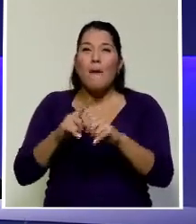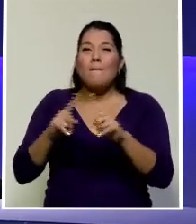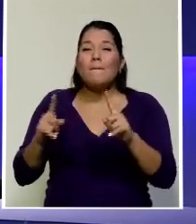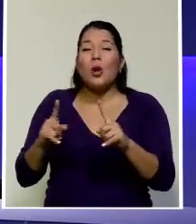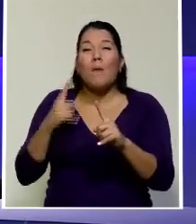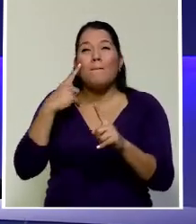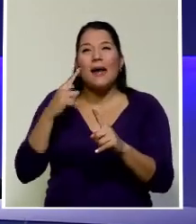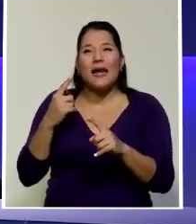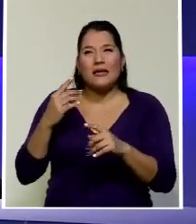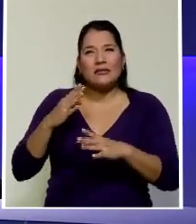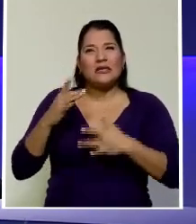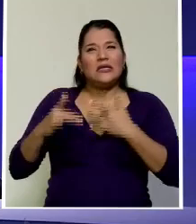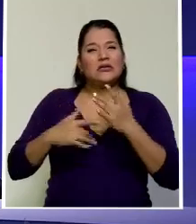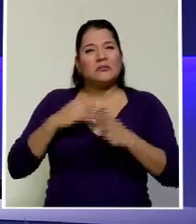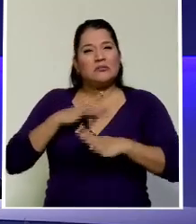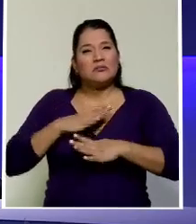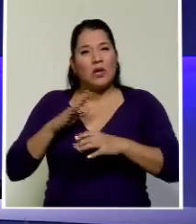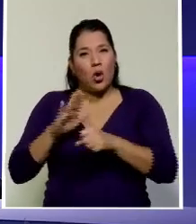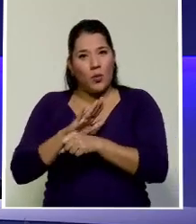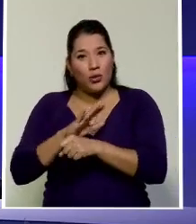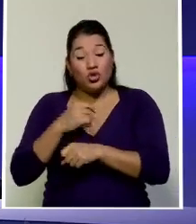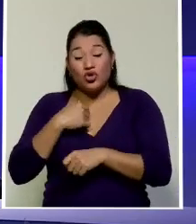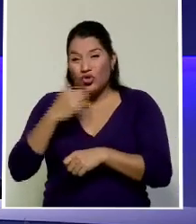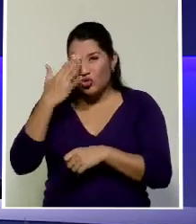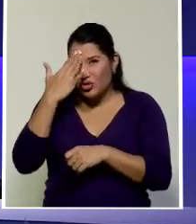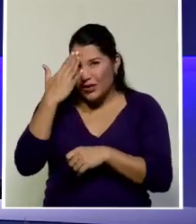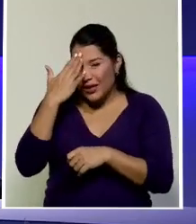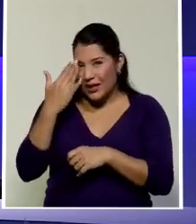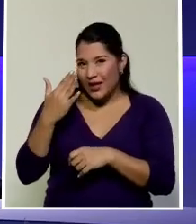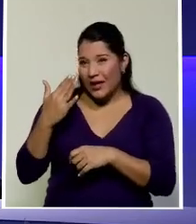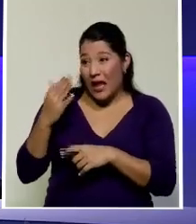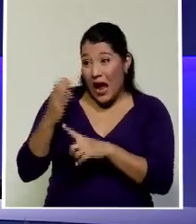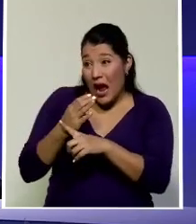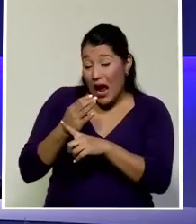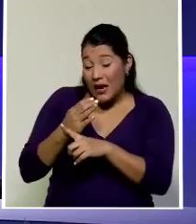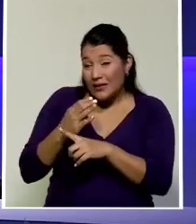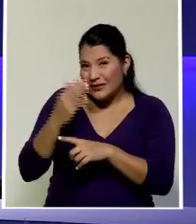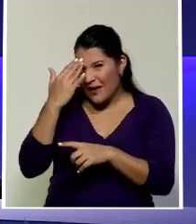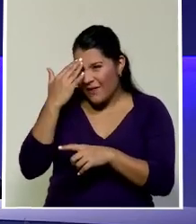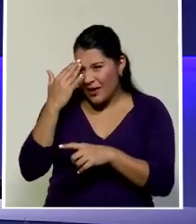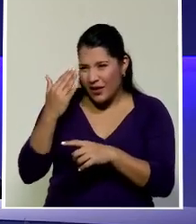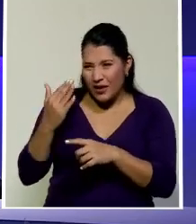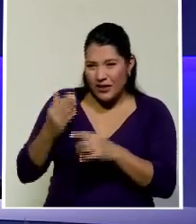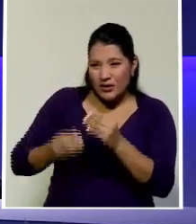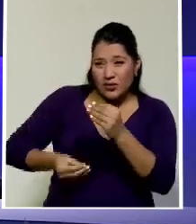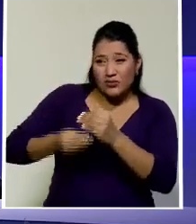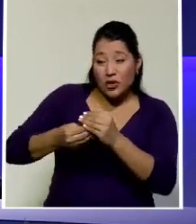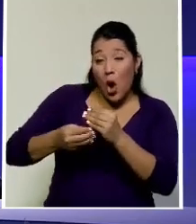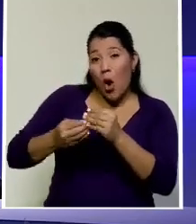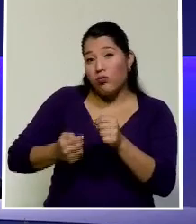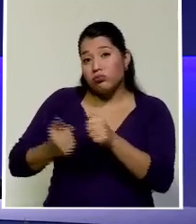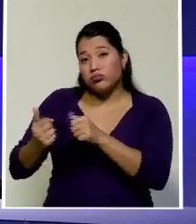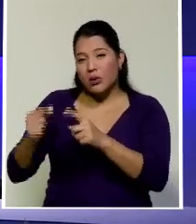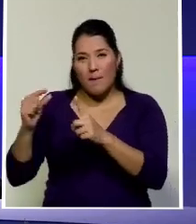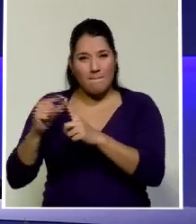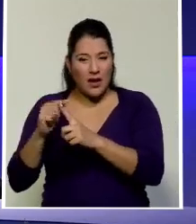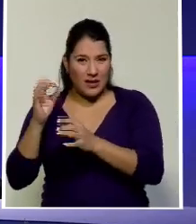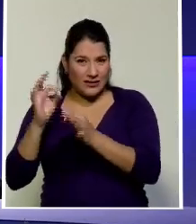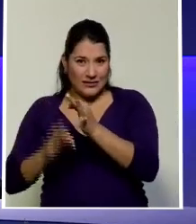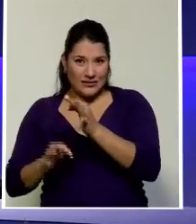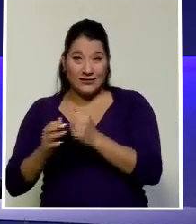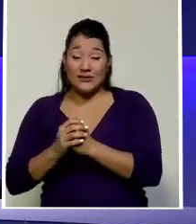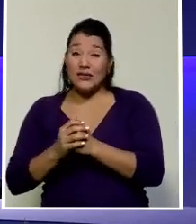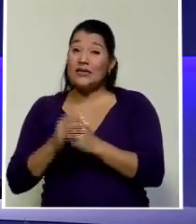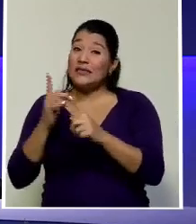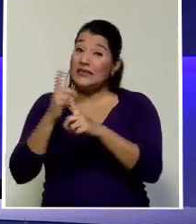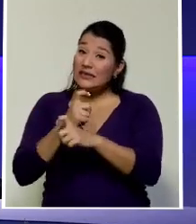completo que antes. Uno sabe la atención que tiene que darle, ¿verdad? Y la atención es quitar o poner palabras, simplemente. Es algo tan sencillo como eso, pero tan